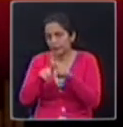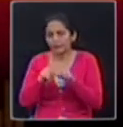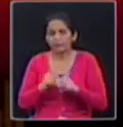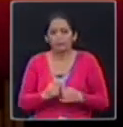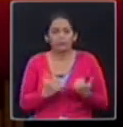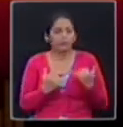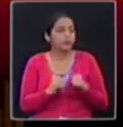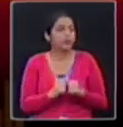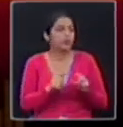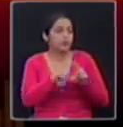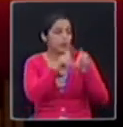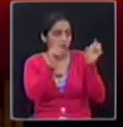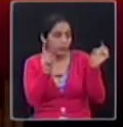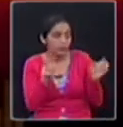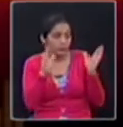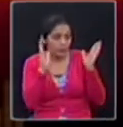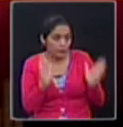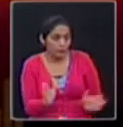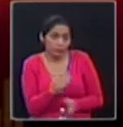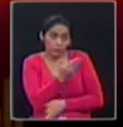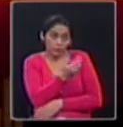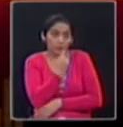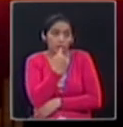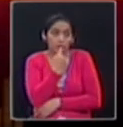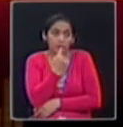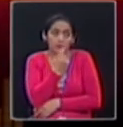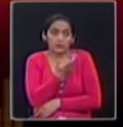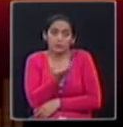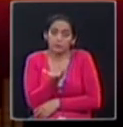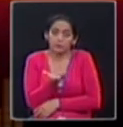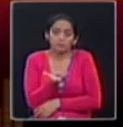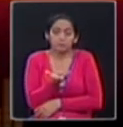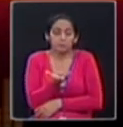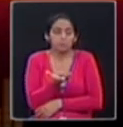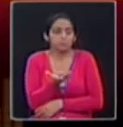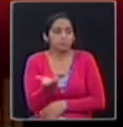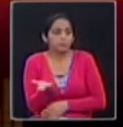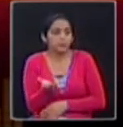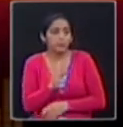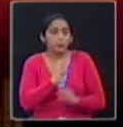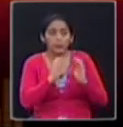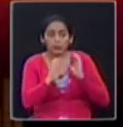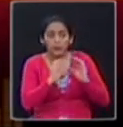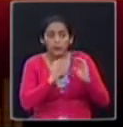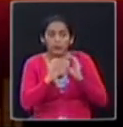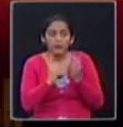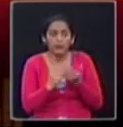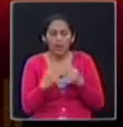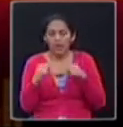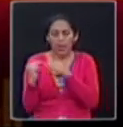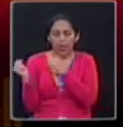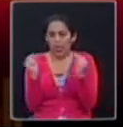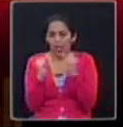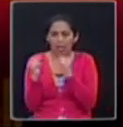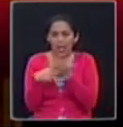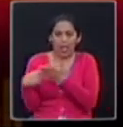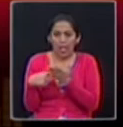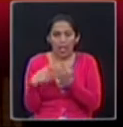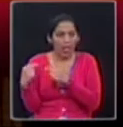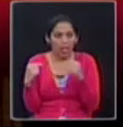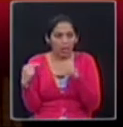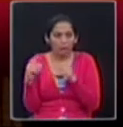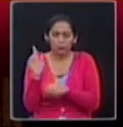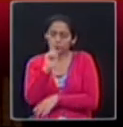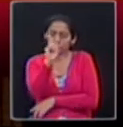los empresarios, y a través aquí está el doctor Moreno, que también estaba en esta reunión, ¿lo pueden analizar así, discutir? Aquí no venimos aquí para un debate